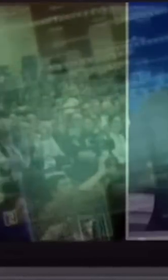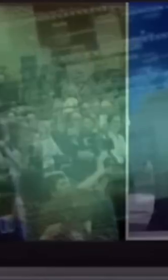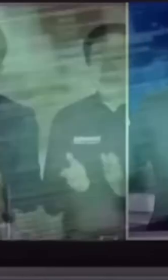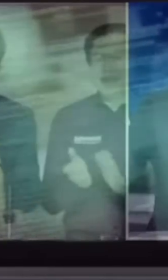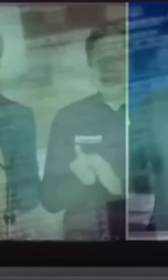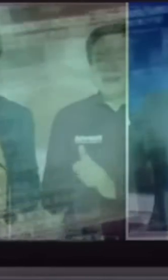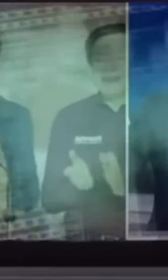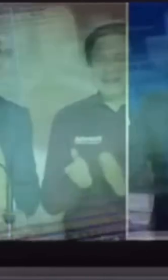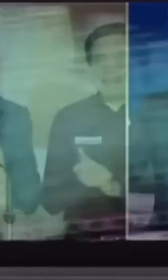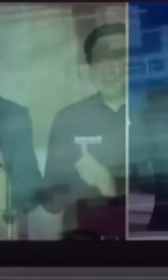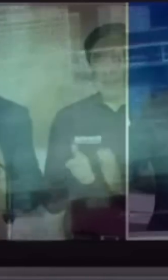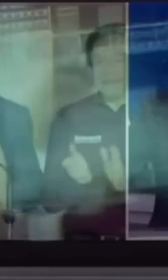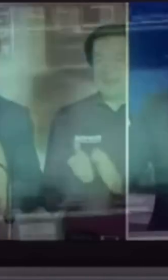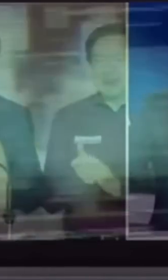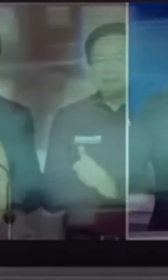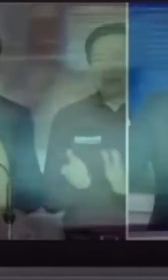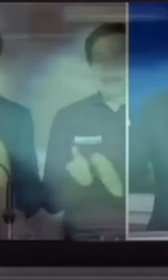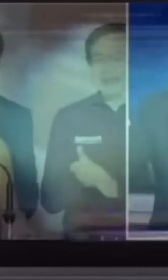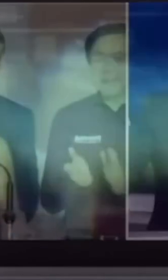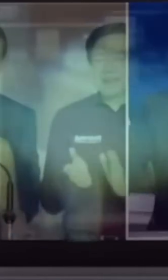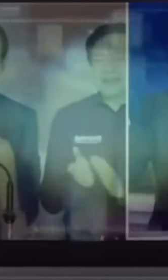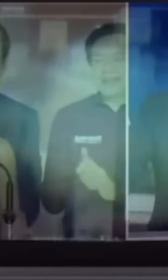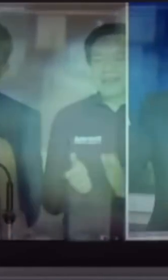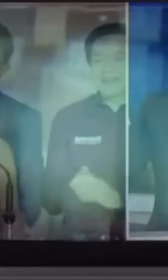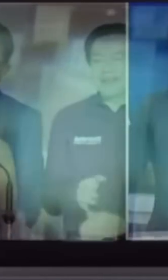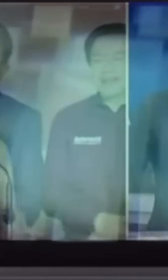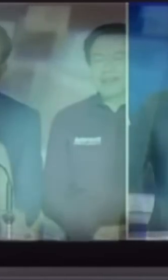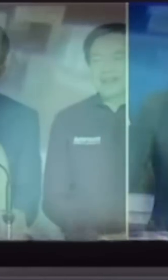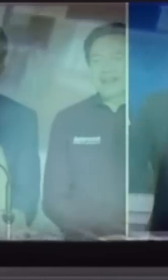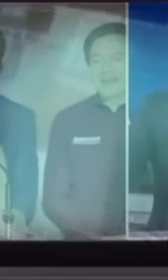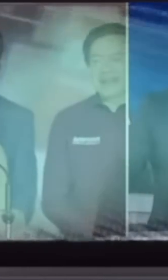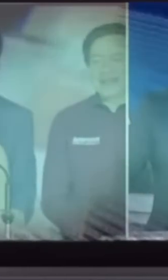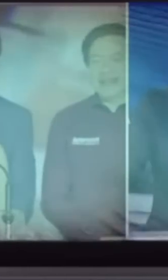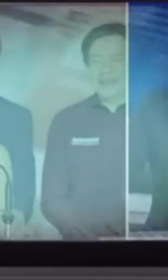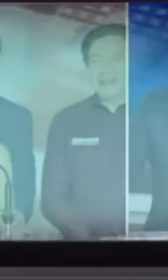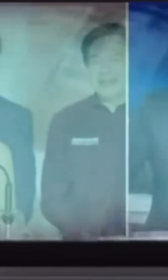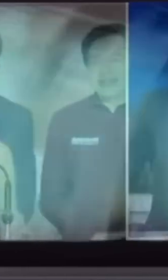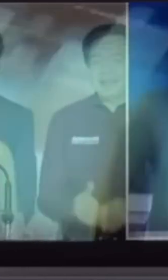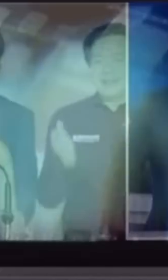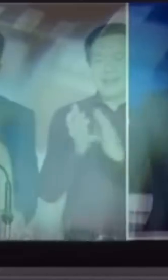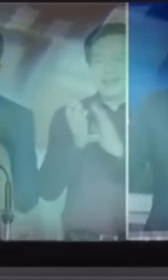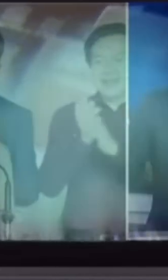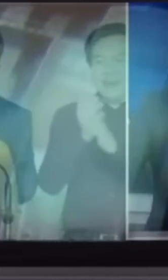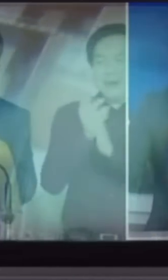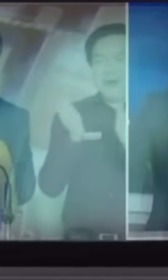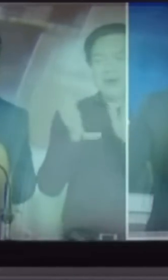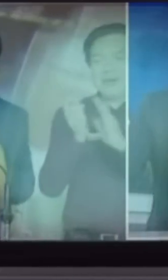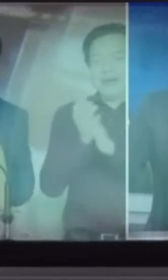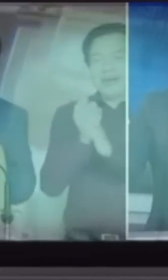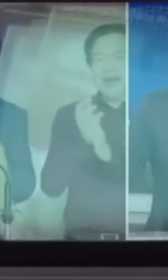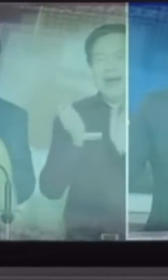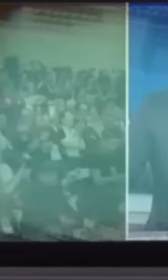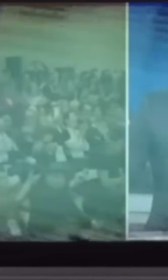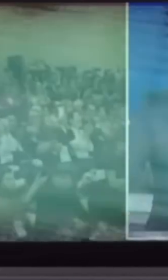de transformación. Oye, son 9 meses en adelante, te escuchábamos hoy por la tarde comentar que no quieres perder un minuto. Ya tienes conformado. No hay que perder un minuto. ¿Ya tienes conformado